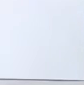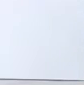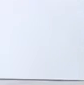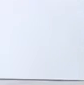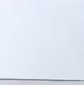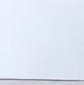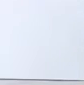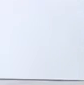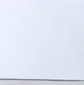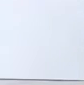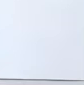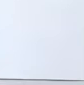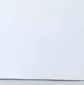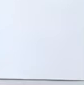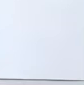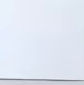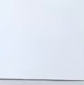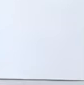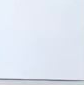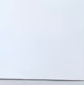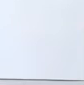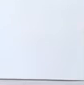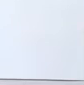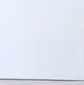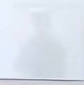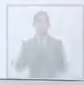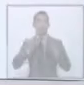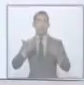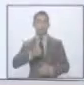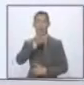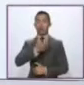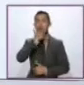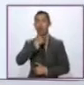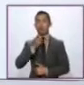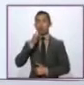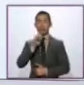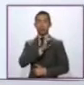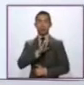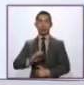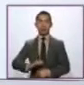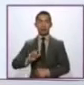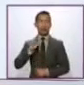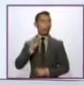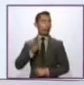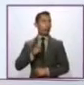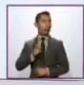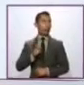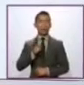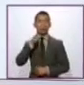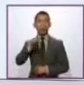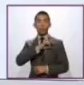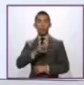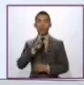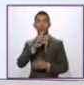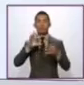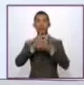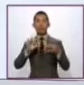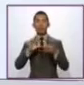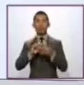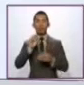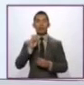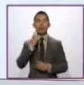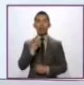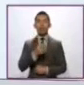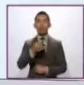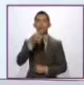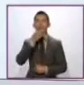intervenciones. Ahora, cada uno de ustedes, candidatos, candidatas, podrán solicitar el uso de la voz para réplica hasta por un